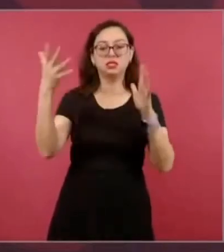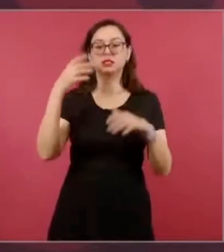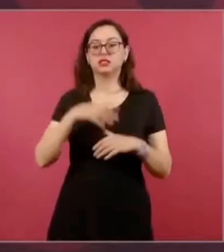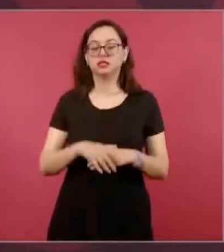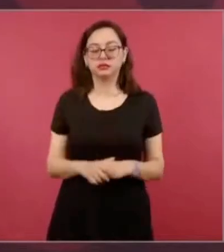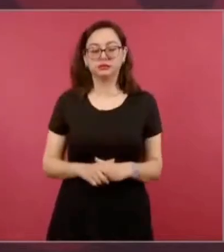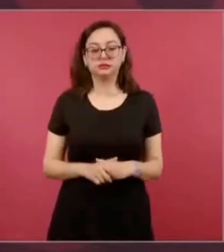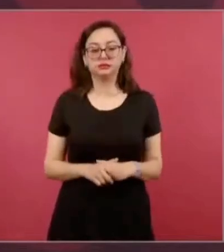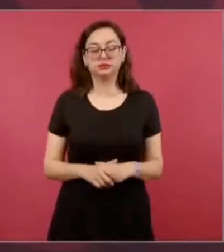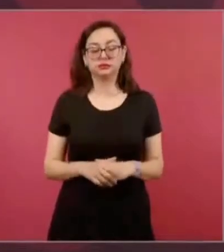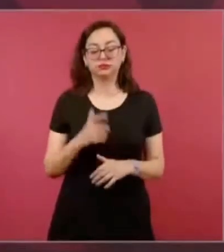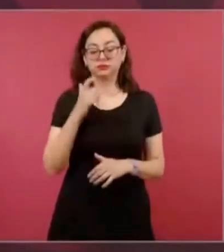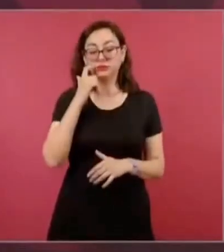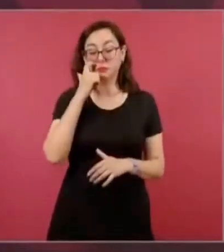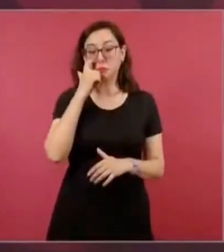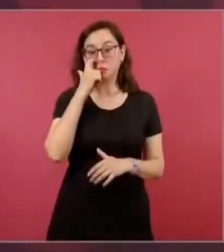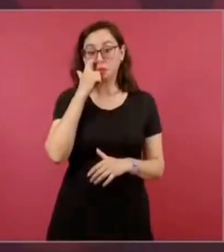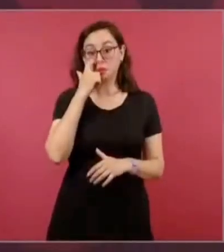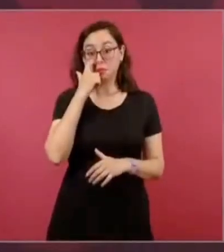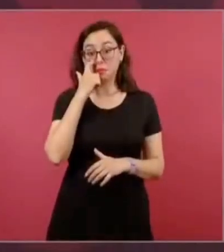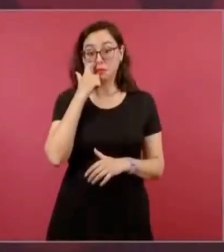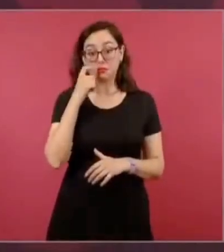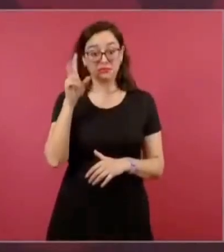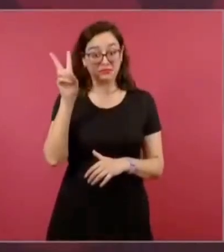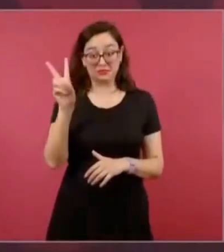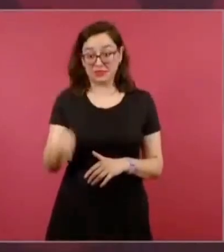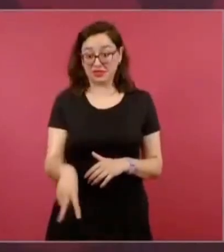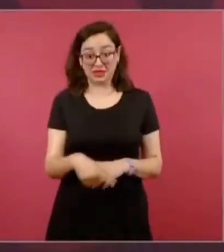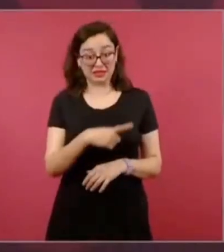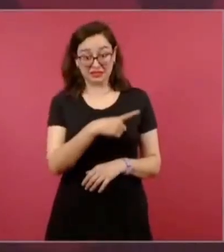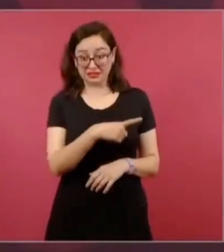Pero han caído muy bajo.